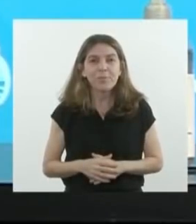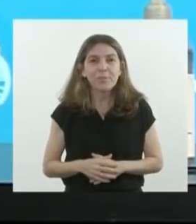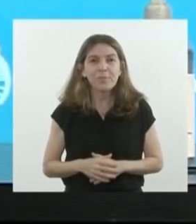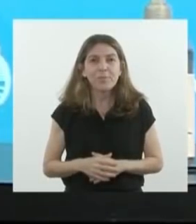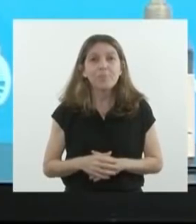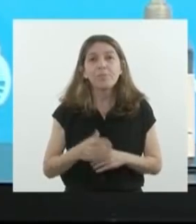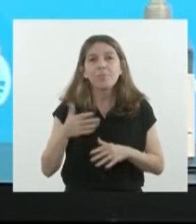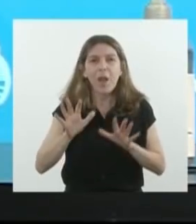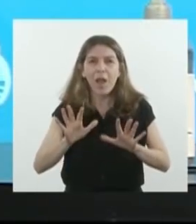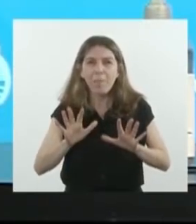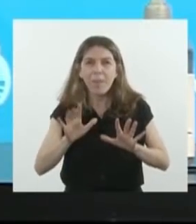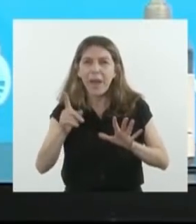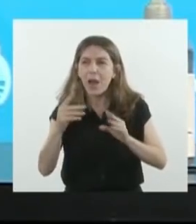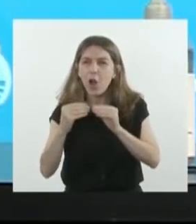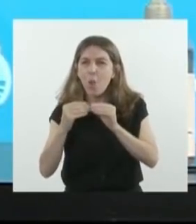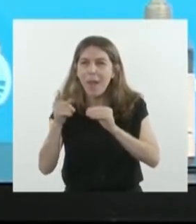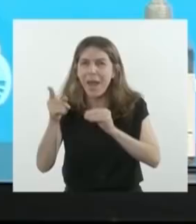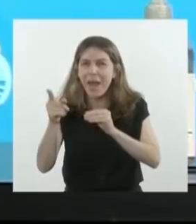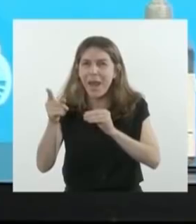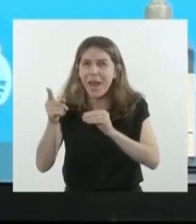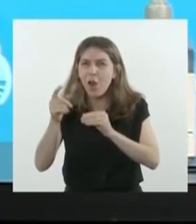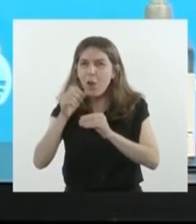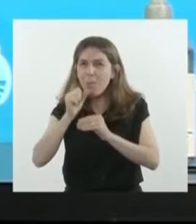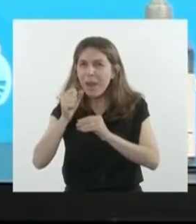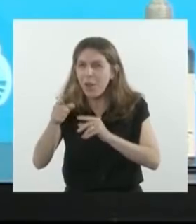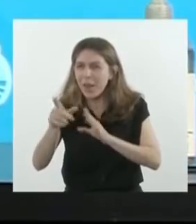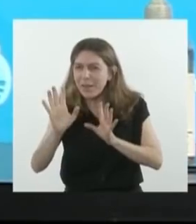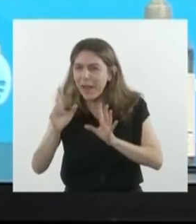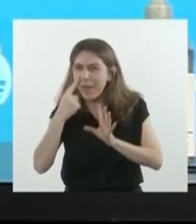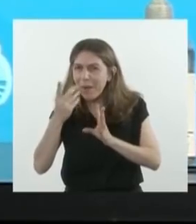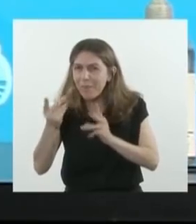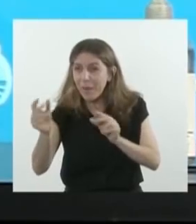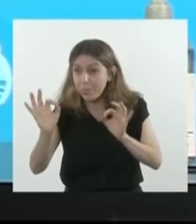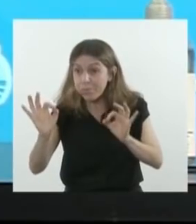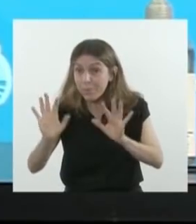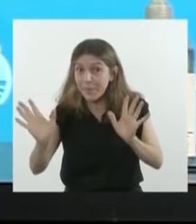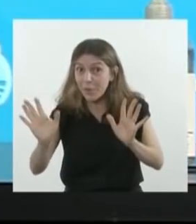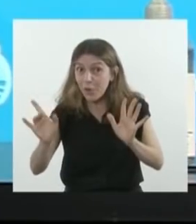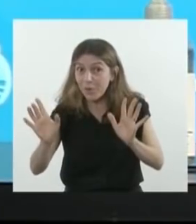Vamos a esperar que termine acá un compañero periodista. ¿Estamos ya?